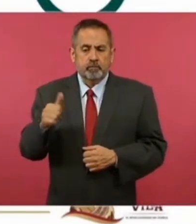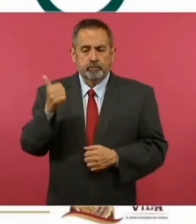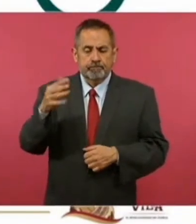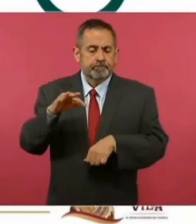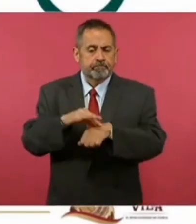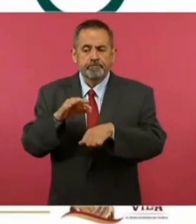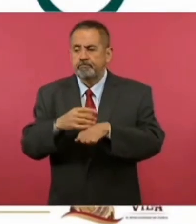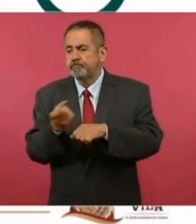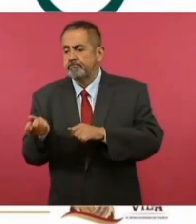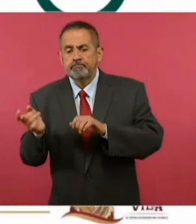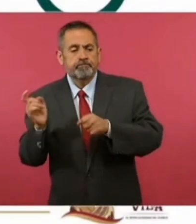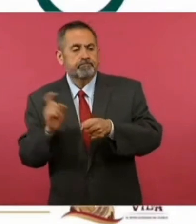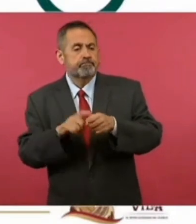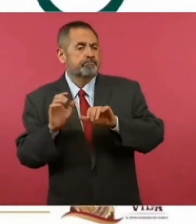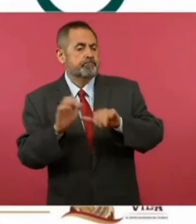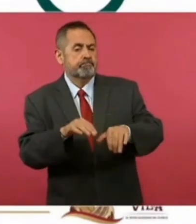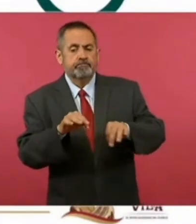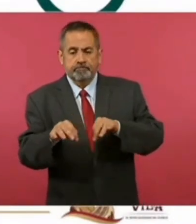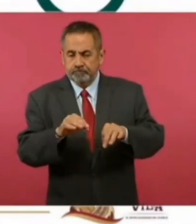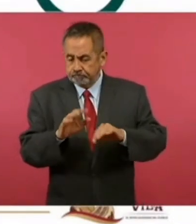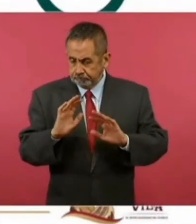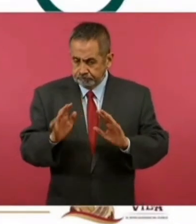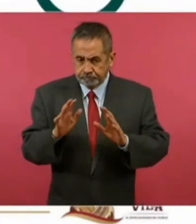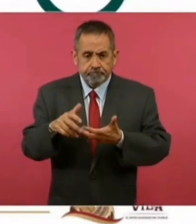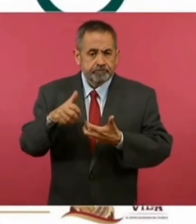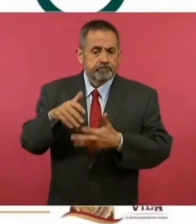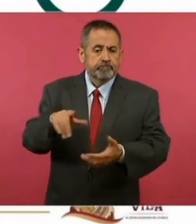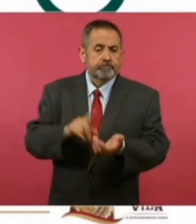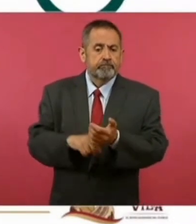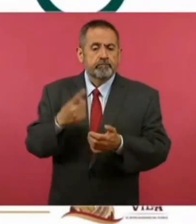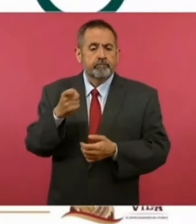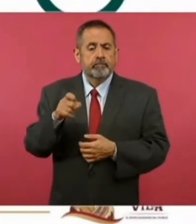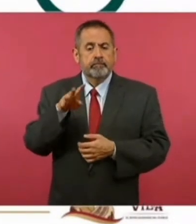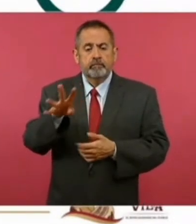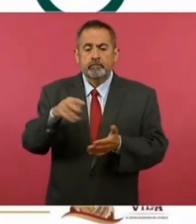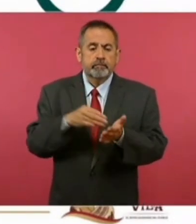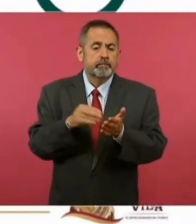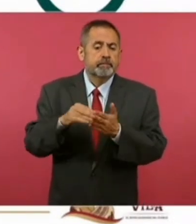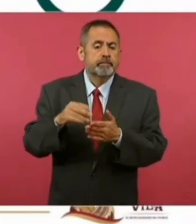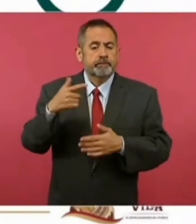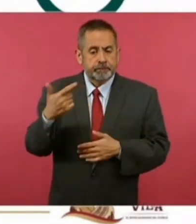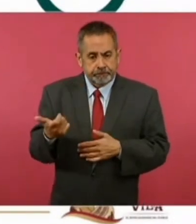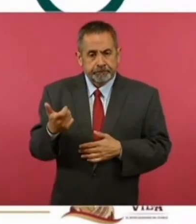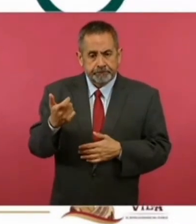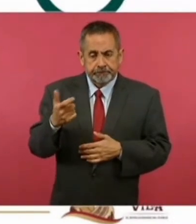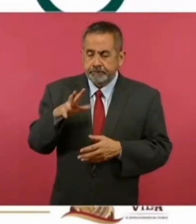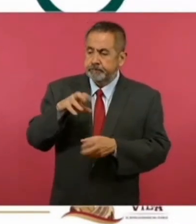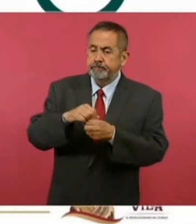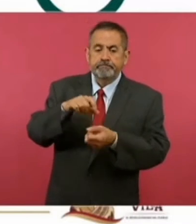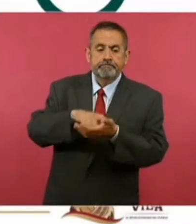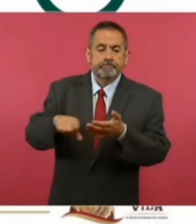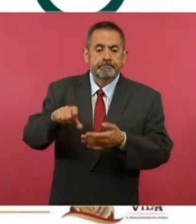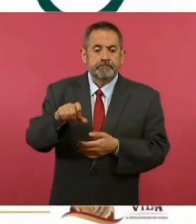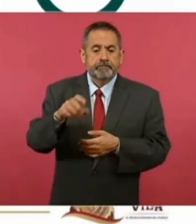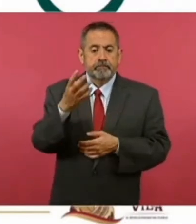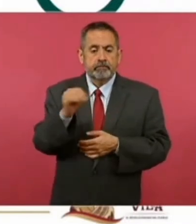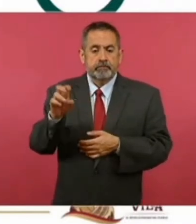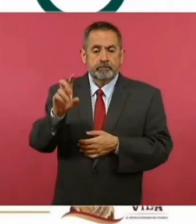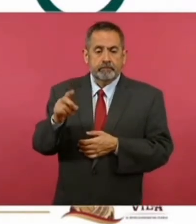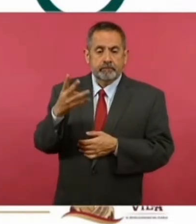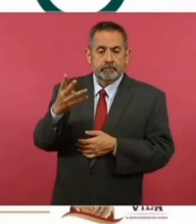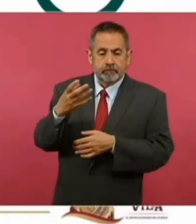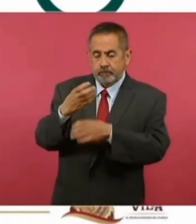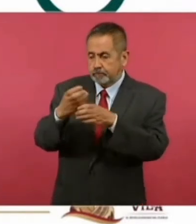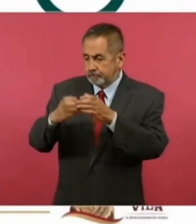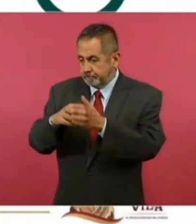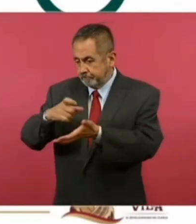médicas y médicos especialistas una inversión de ciento diecinueve punto siete millones de pesos en la adquisición de novecientos treinta